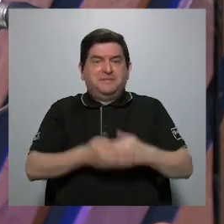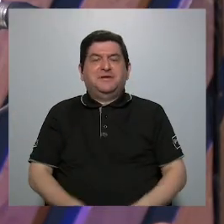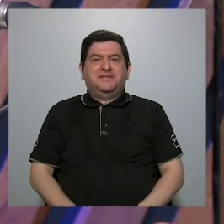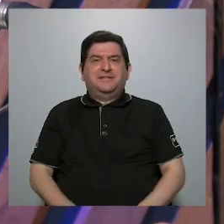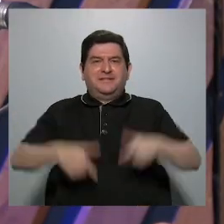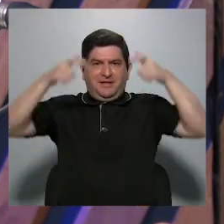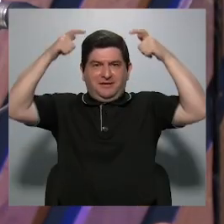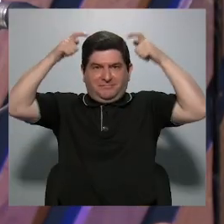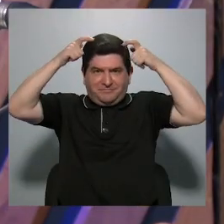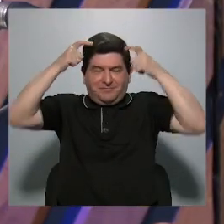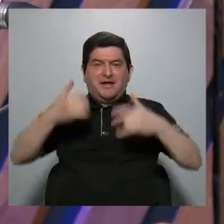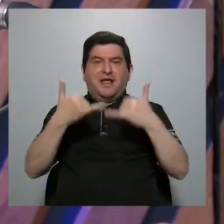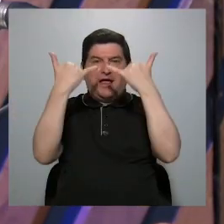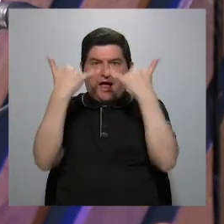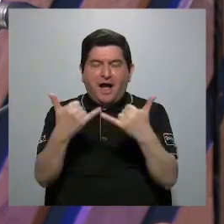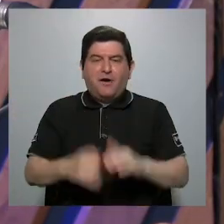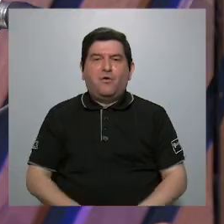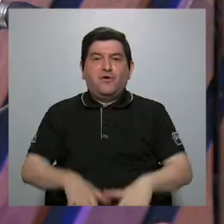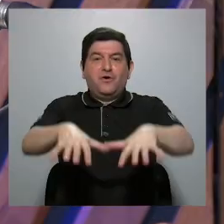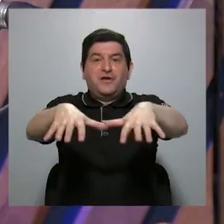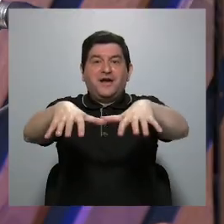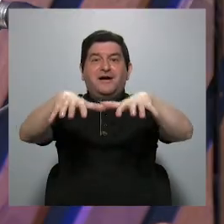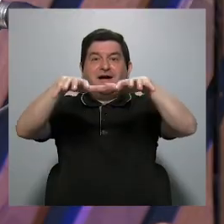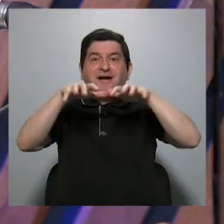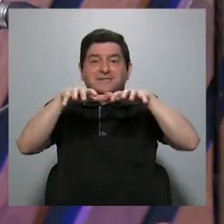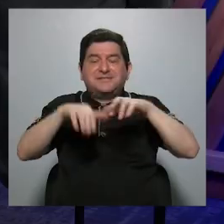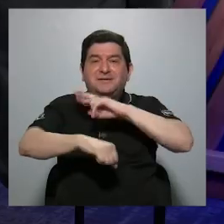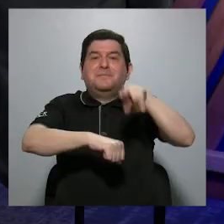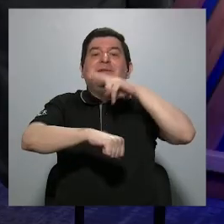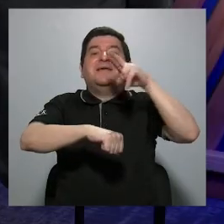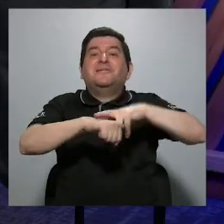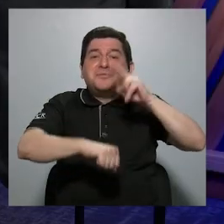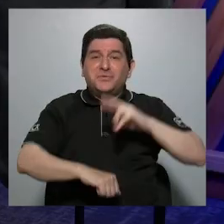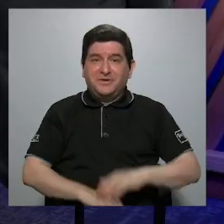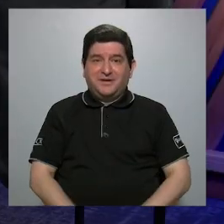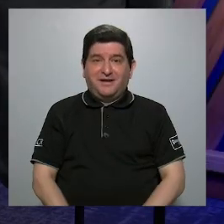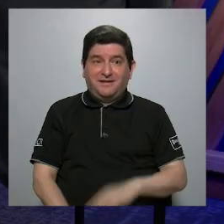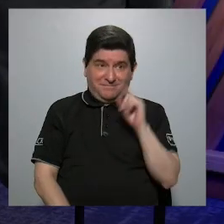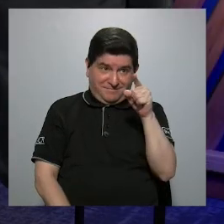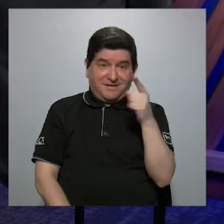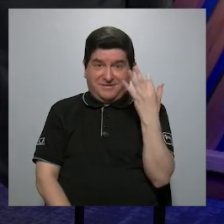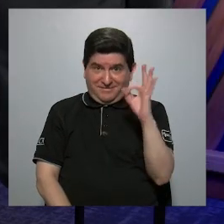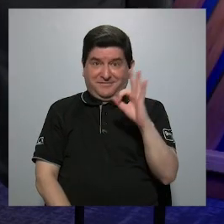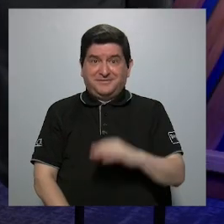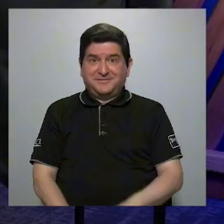el monarca, es hecho por la Asamblea de la República.